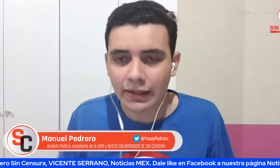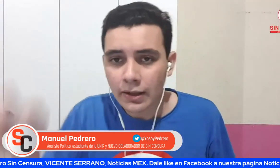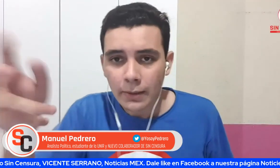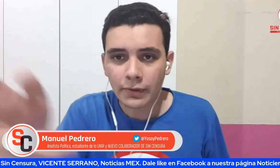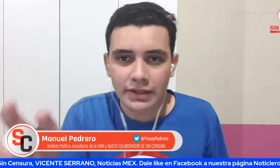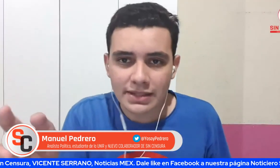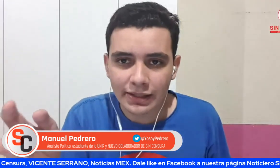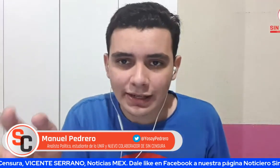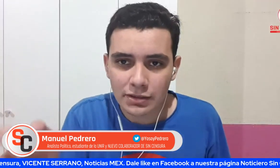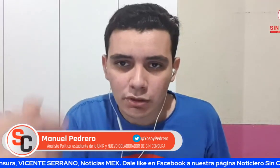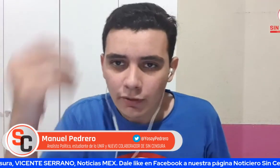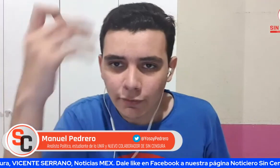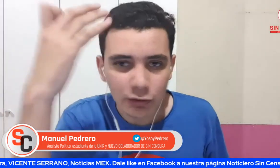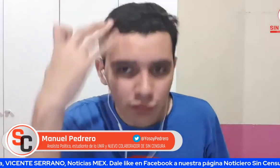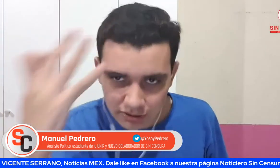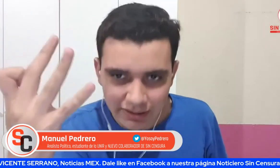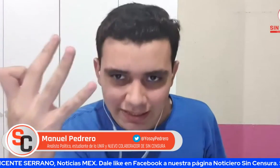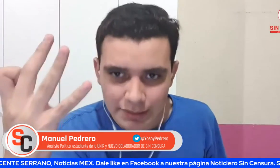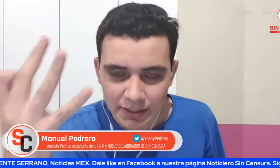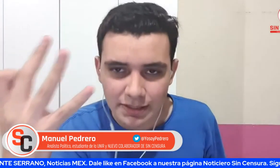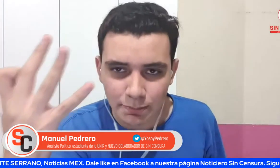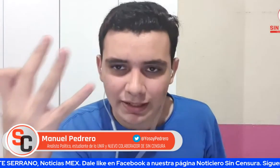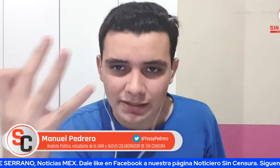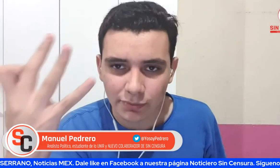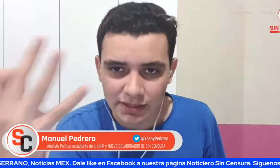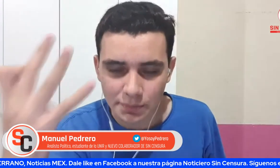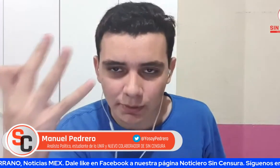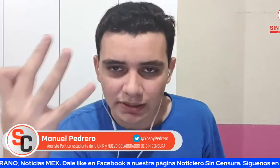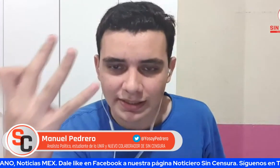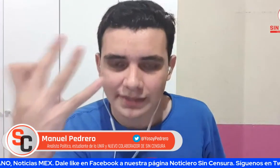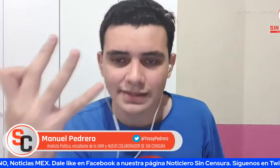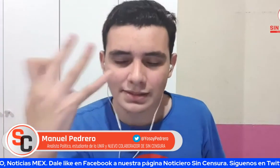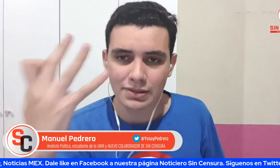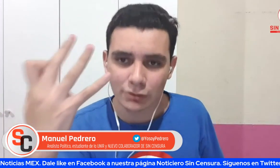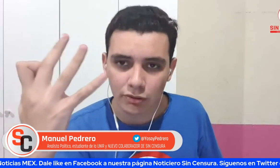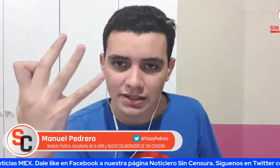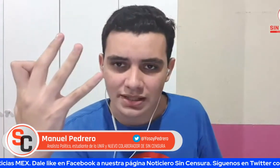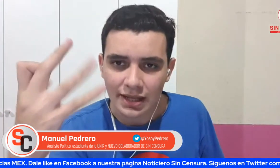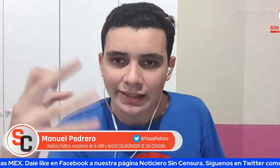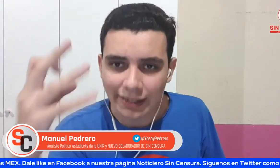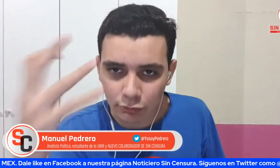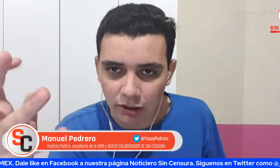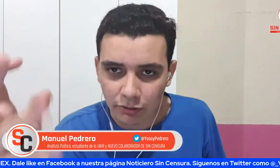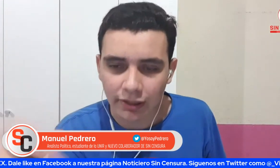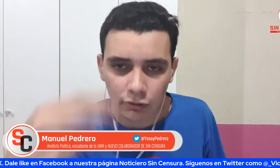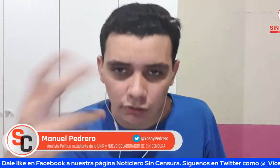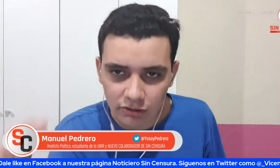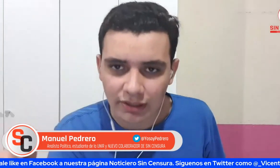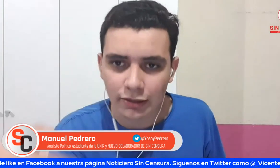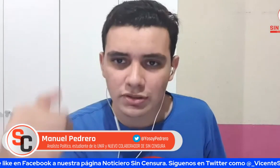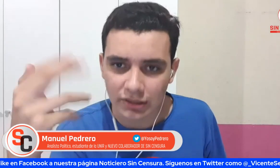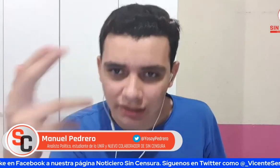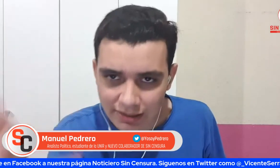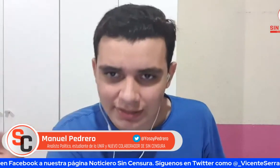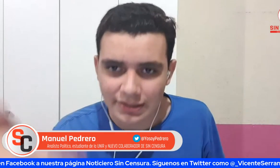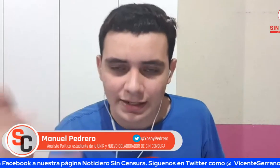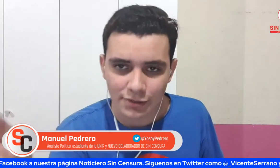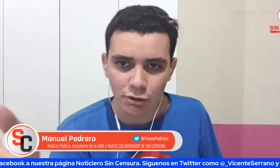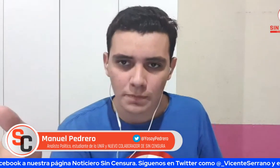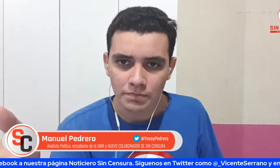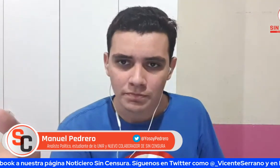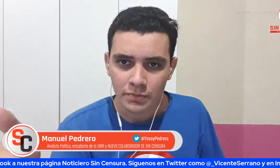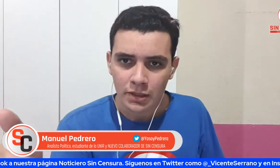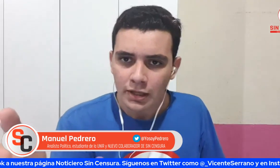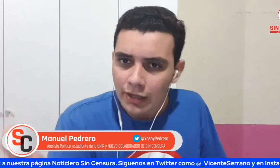visto institucionalizarse hasta 2021, pero que nos daban los primeros demos y trailers en 2013 con el Pacto